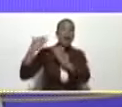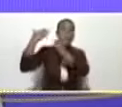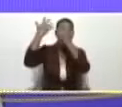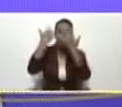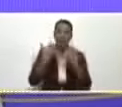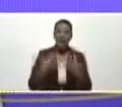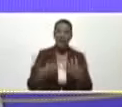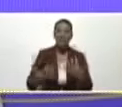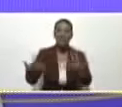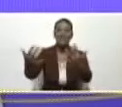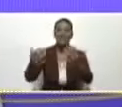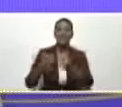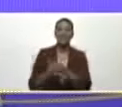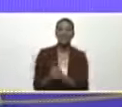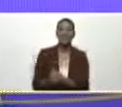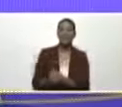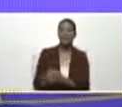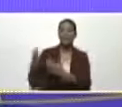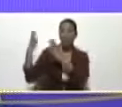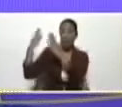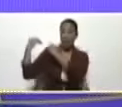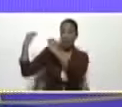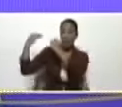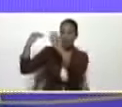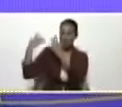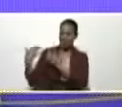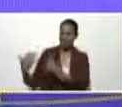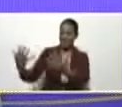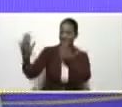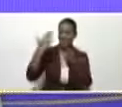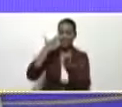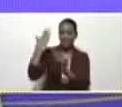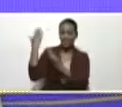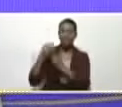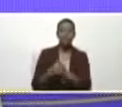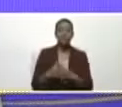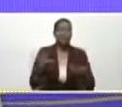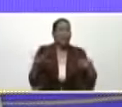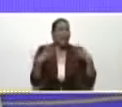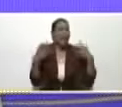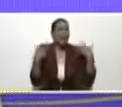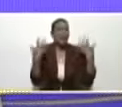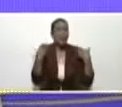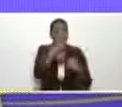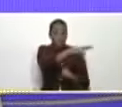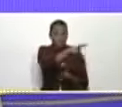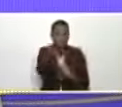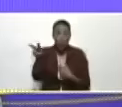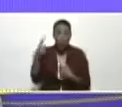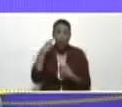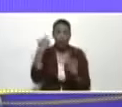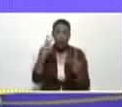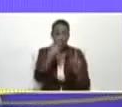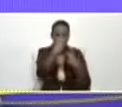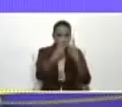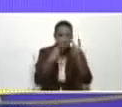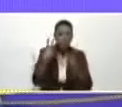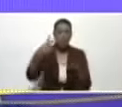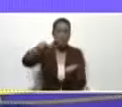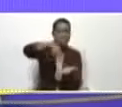está en la cal en la calle qué alegría verlos a ustedes